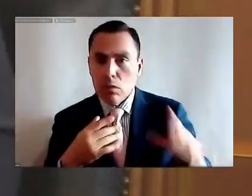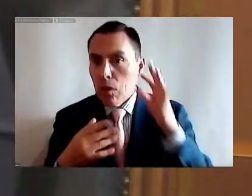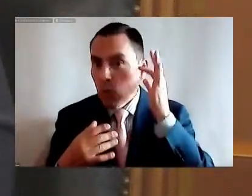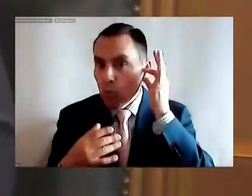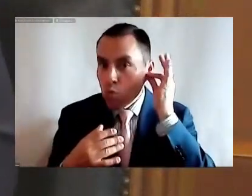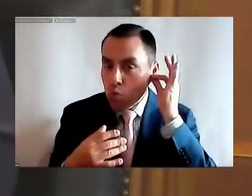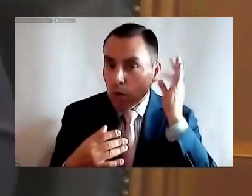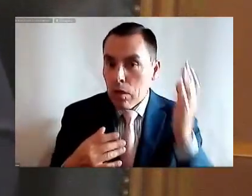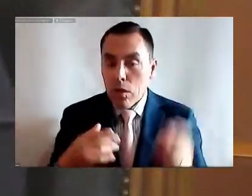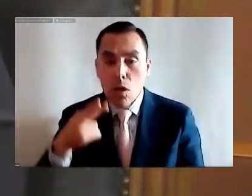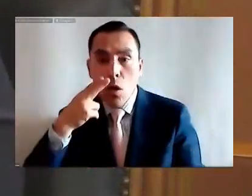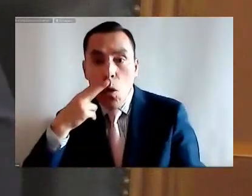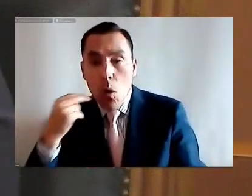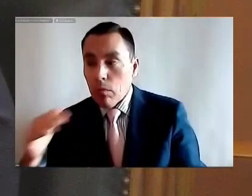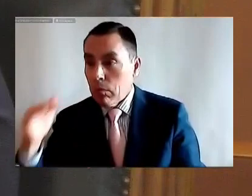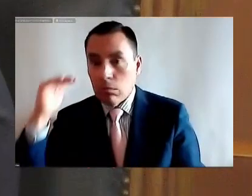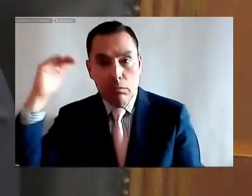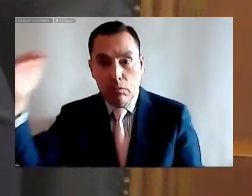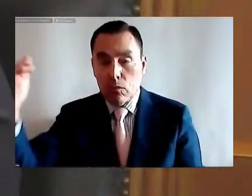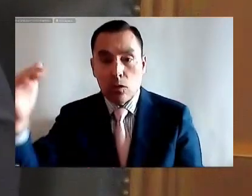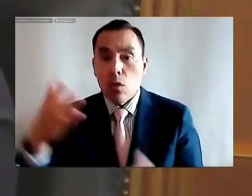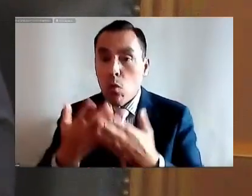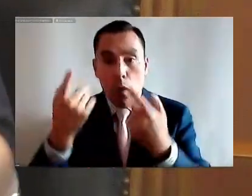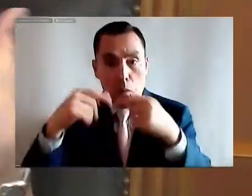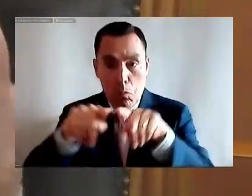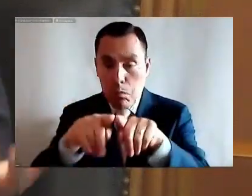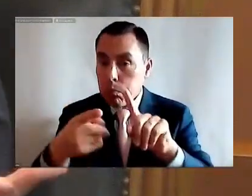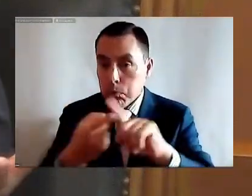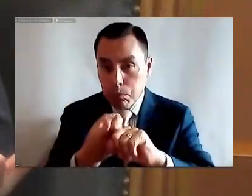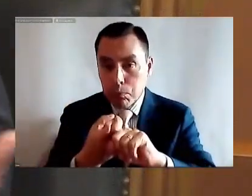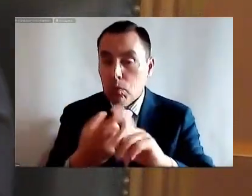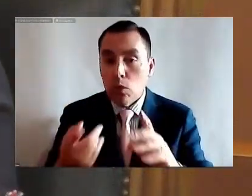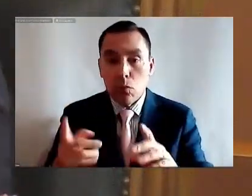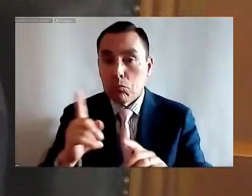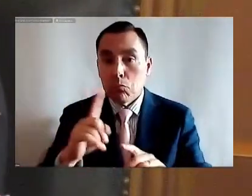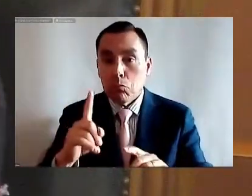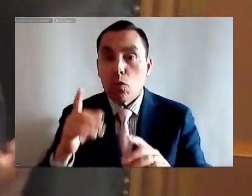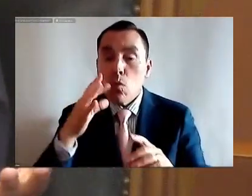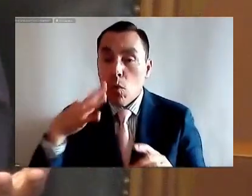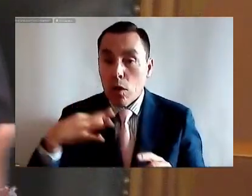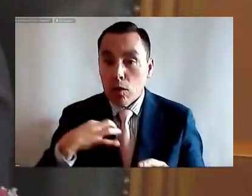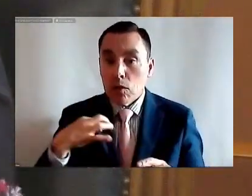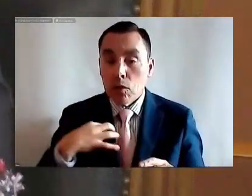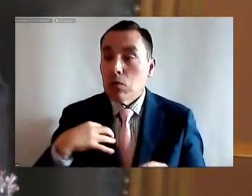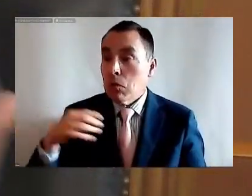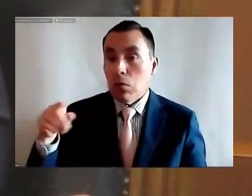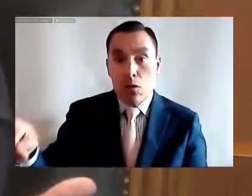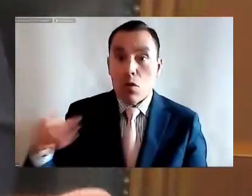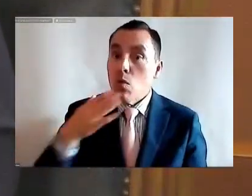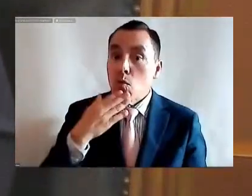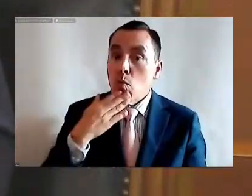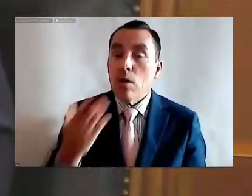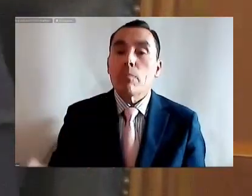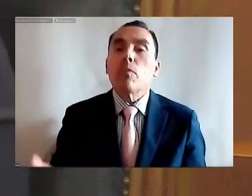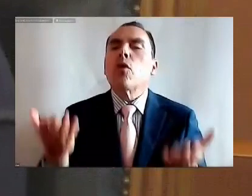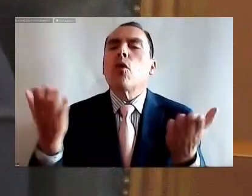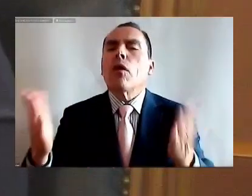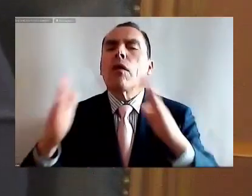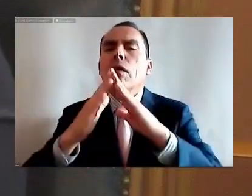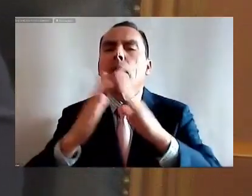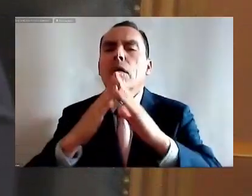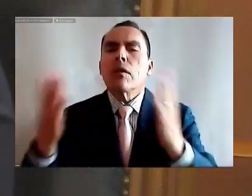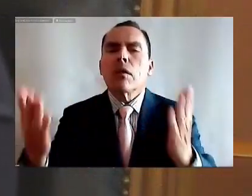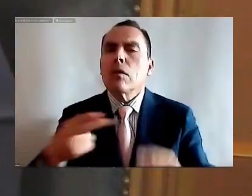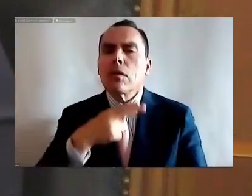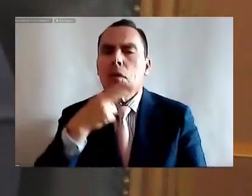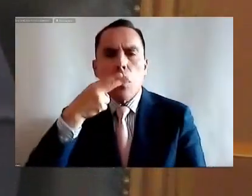los convivientes civiles que hubieran celebrado un acuerdo y no civil sobreviviente. Pero se veía que los bienes en general no estaban a nombre de las